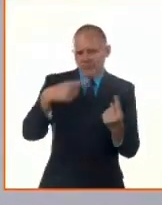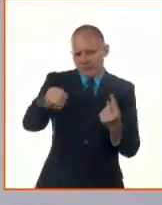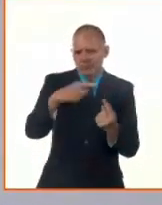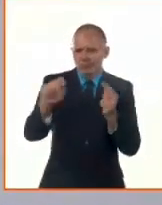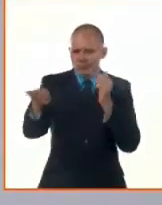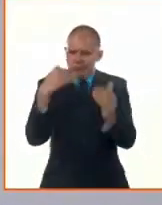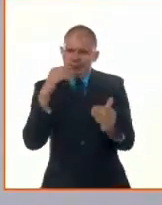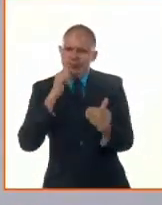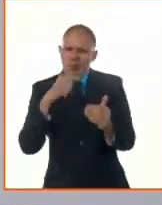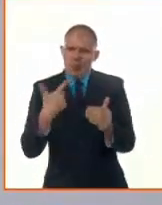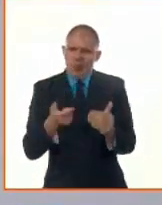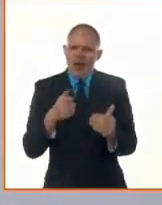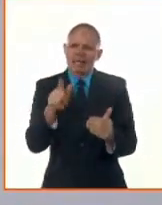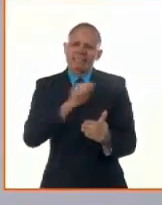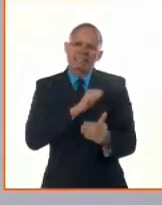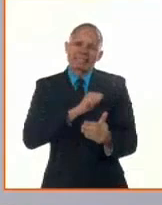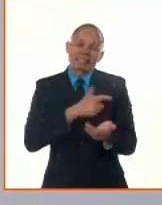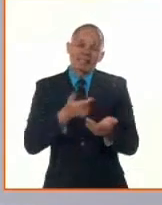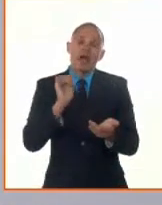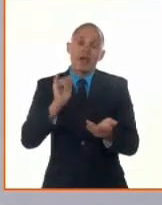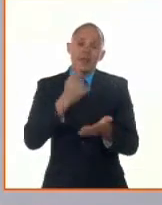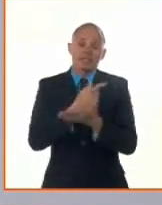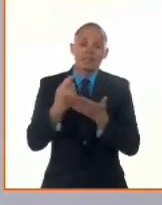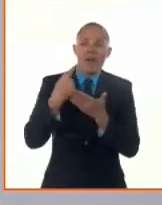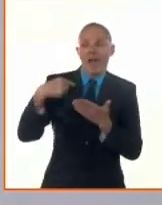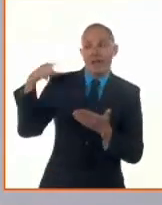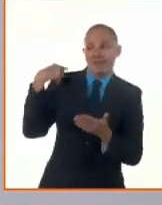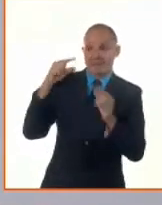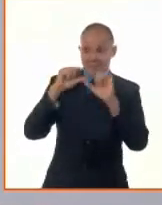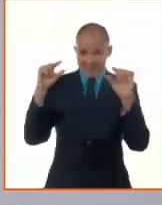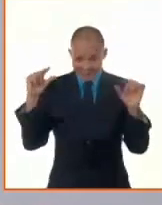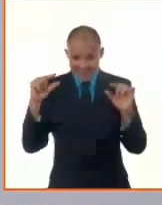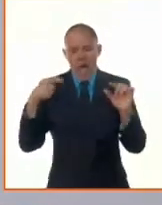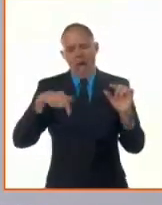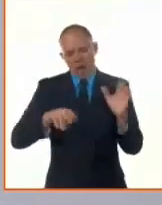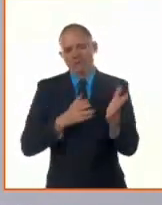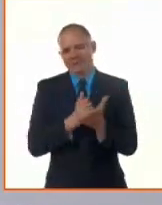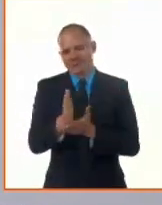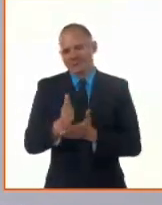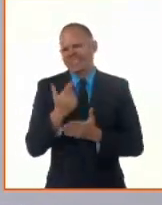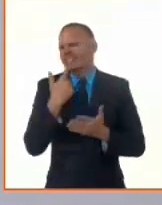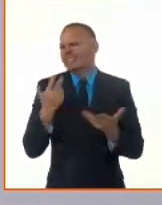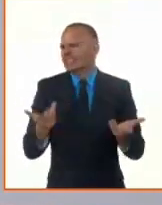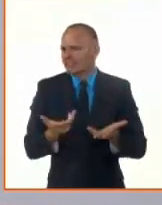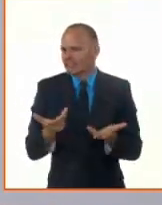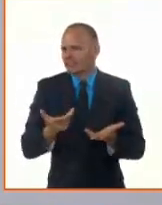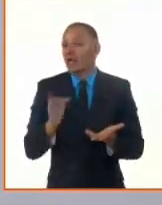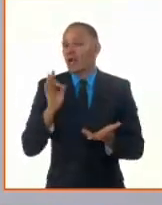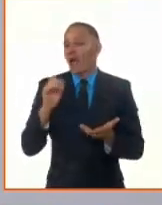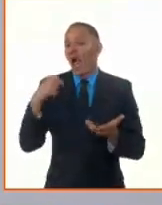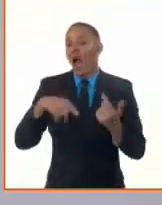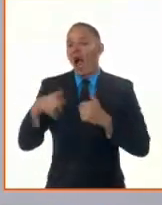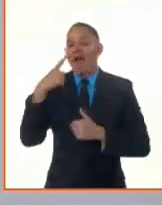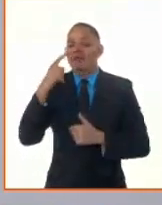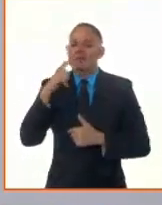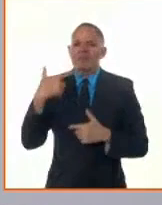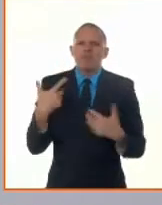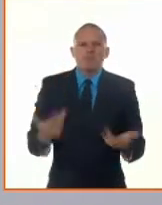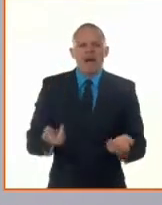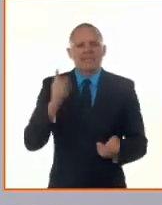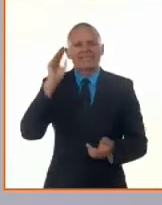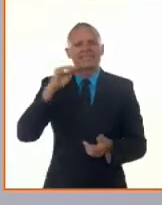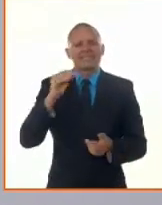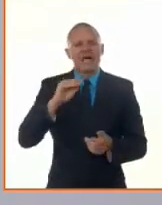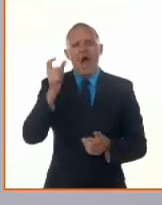damos continuidad al tema tratado la semana anterior que está ocurriendo en los procesos legales vinculados al expresidente de Estados Unidos